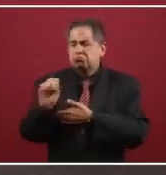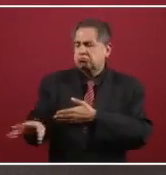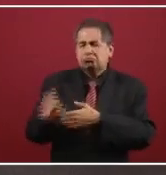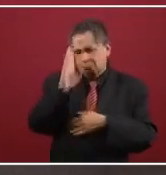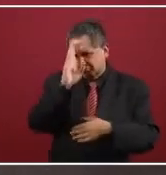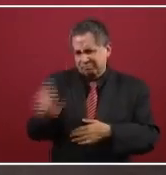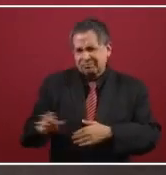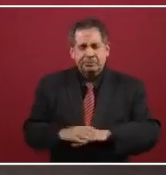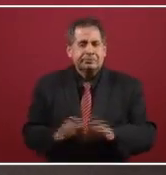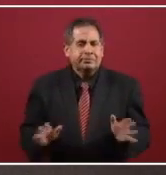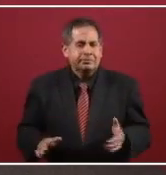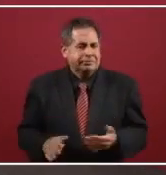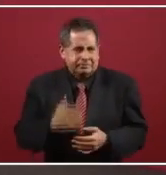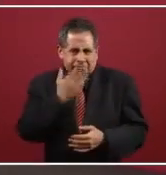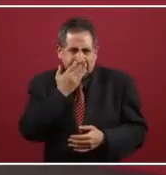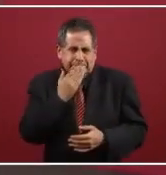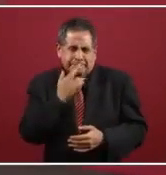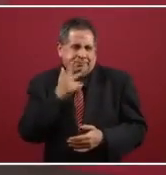se atrofió